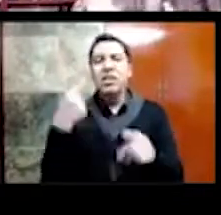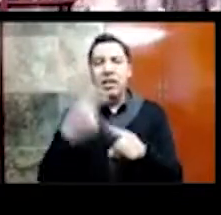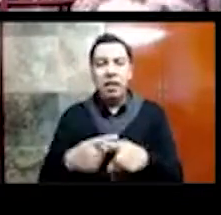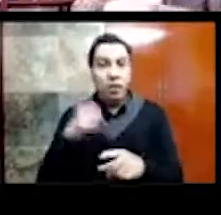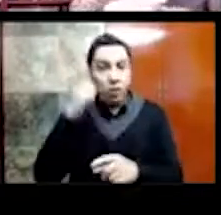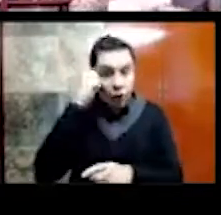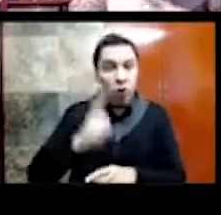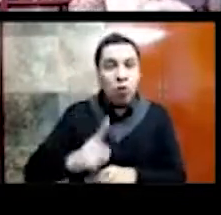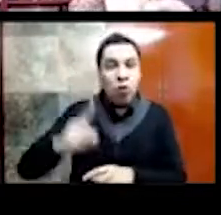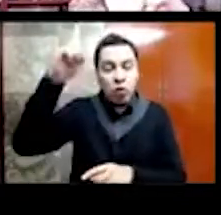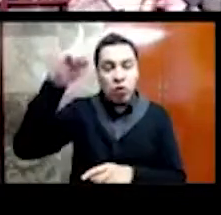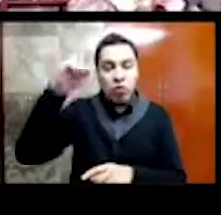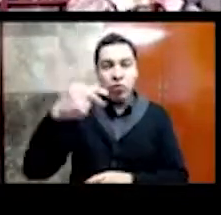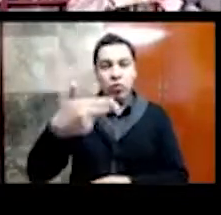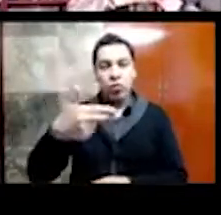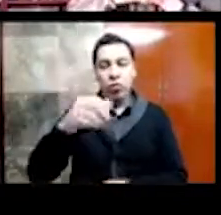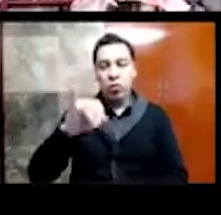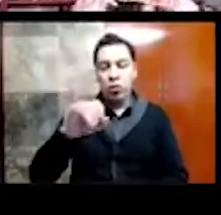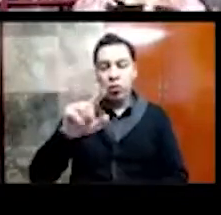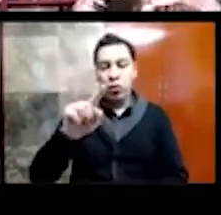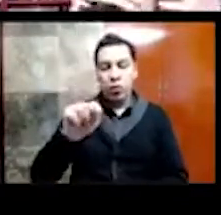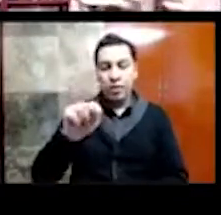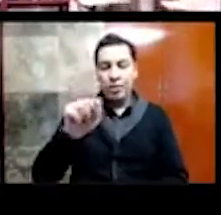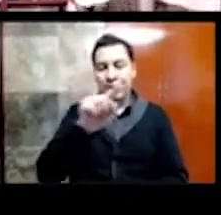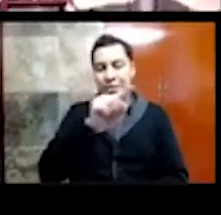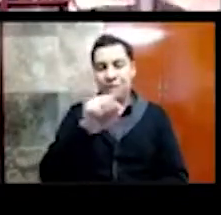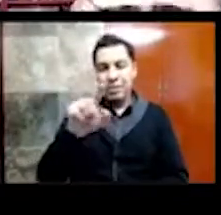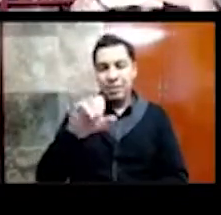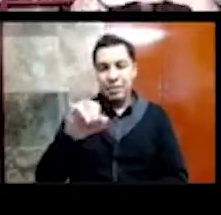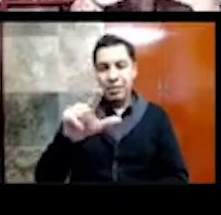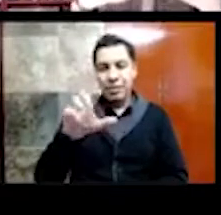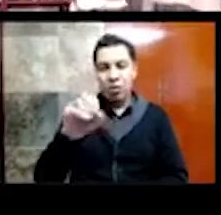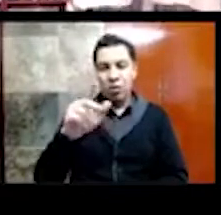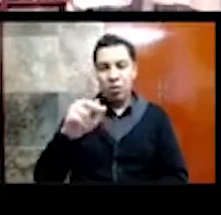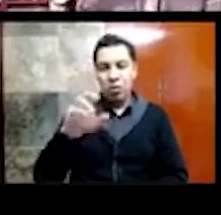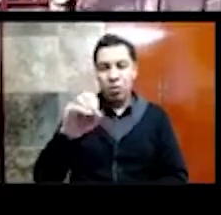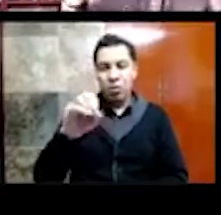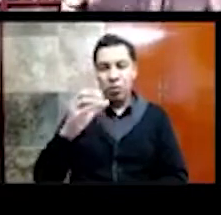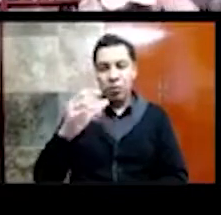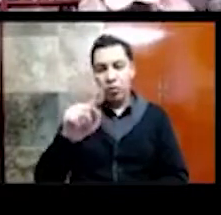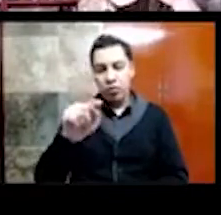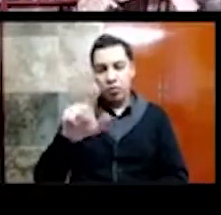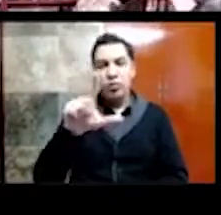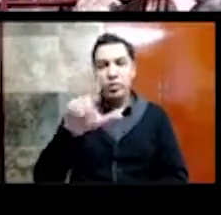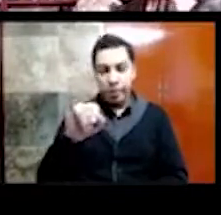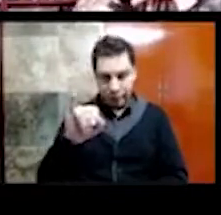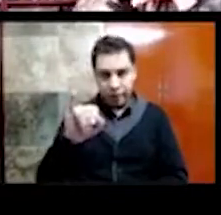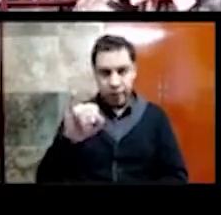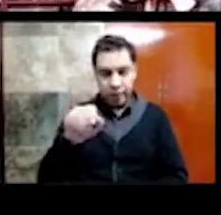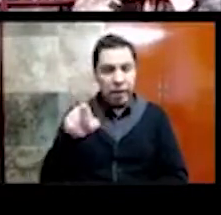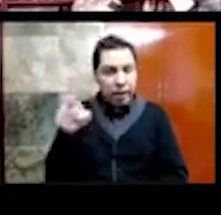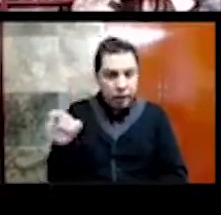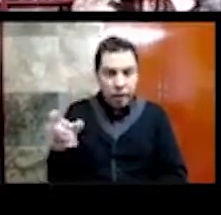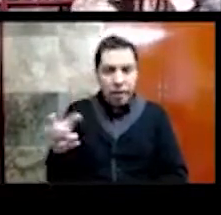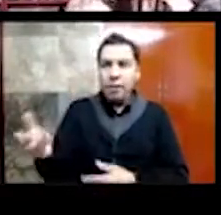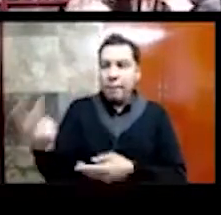los cuatro Teomama. Esta aparición en sueños o en estados alterados de conciencia